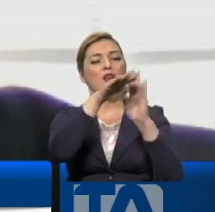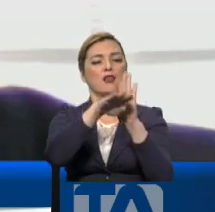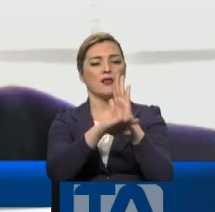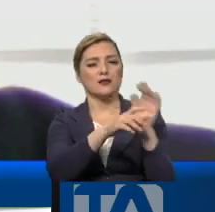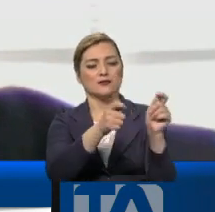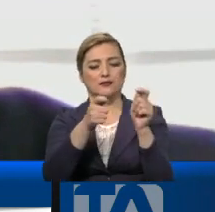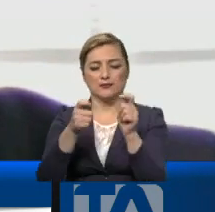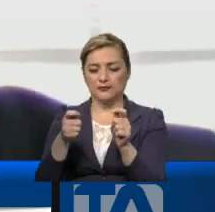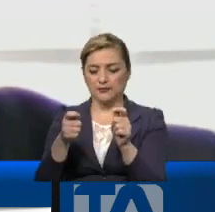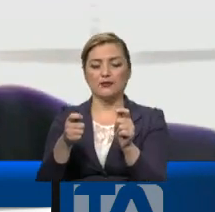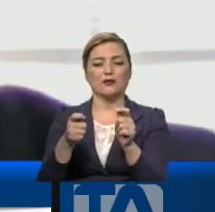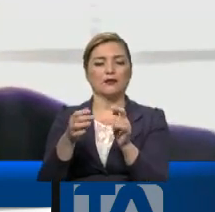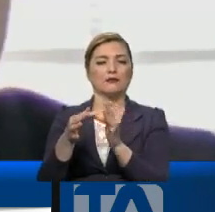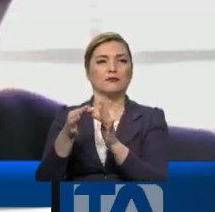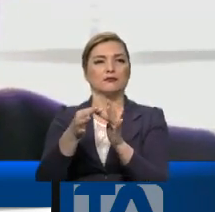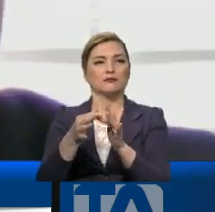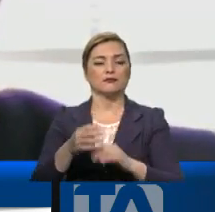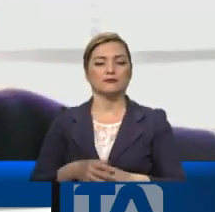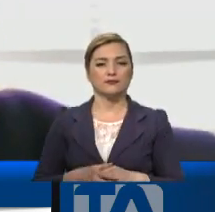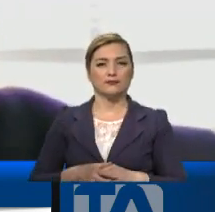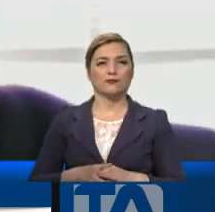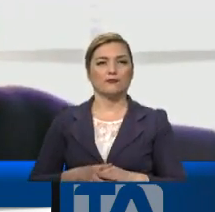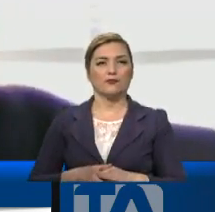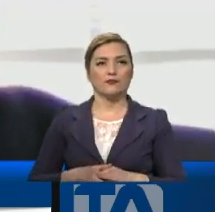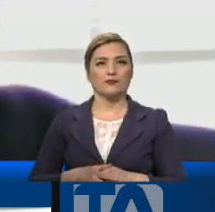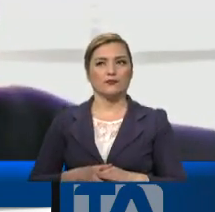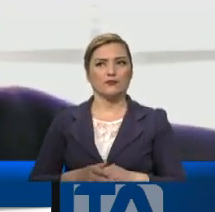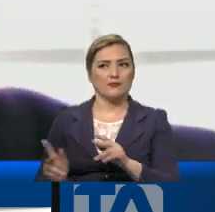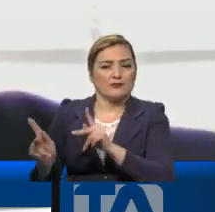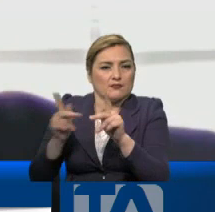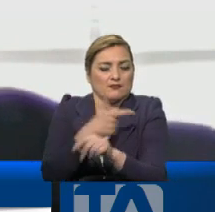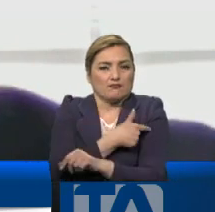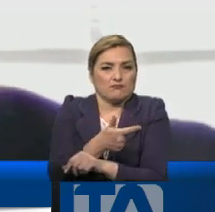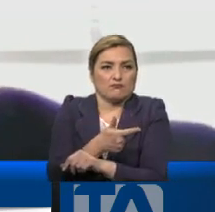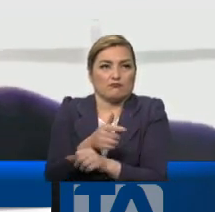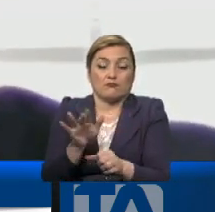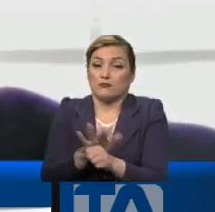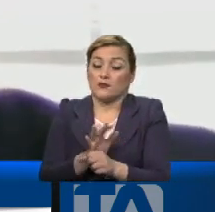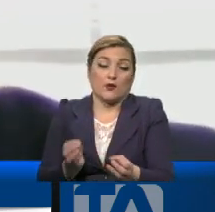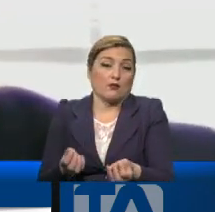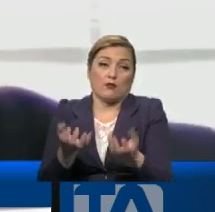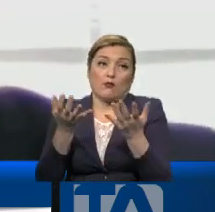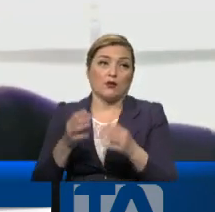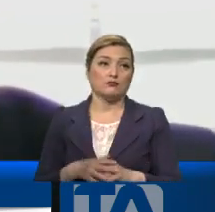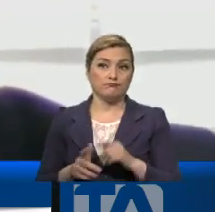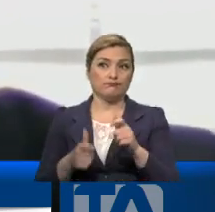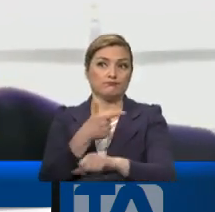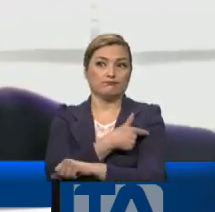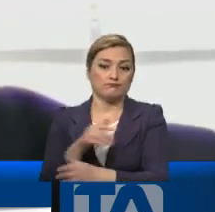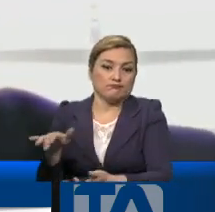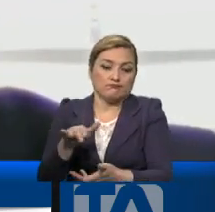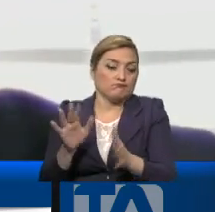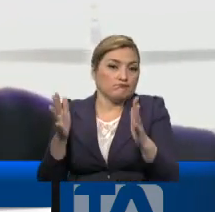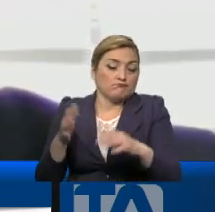son los viales que finalmente nos entreguen. Nosotros no tenemos todo el plan de vacunación completo de cuántas vacunas nos van a